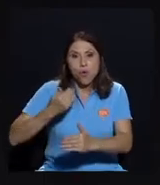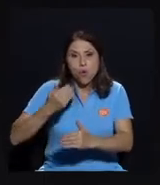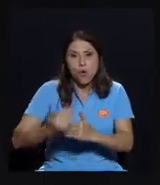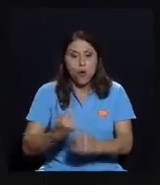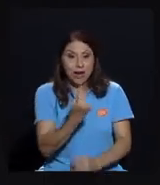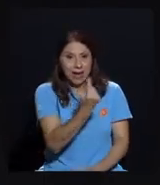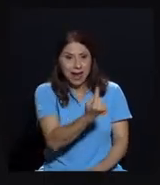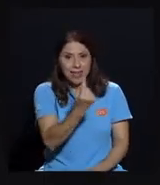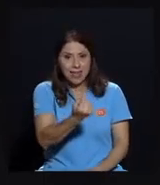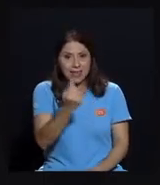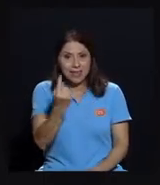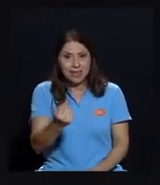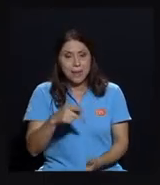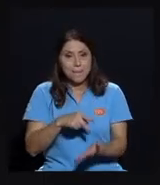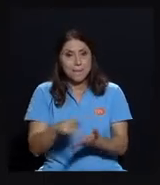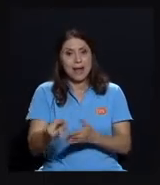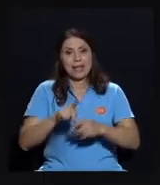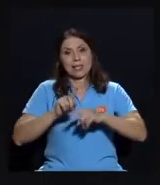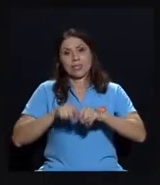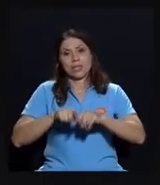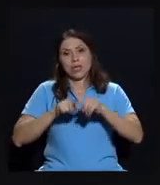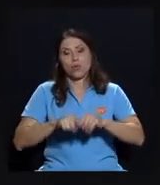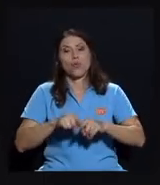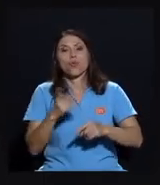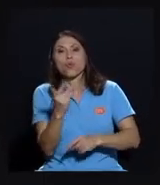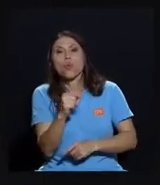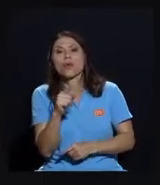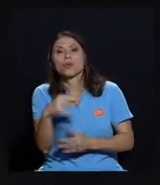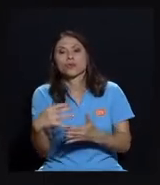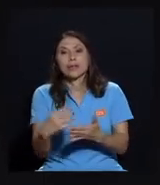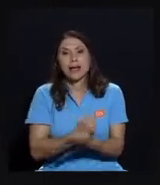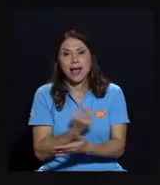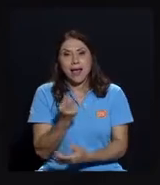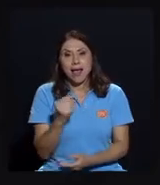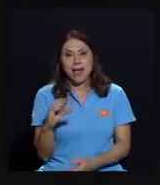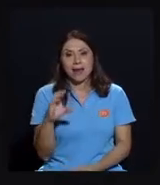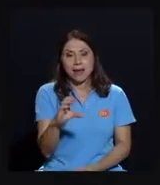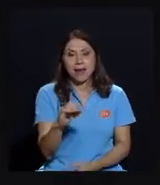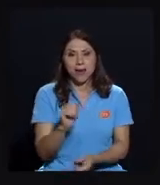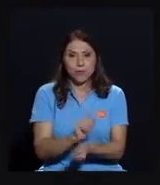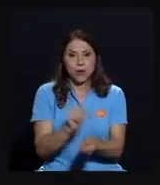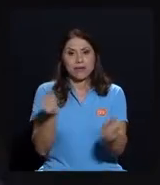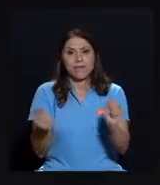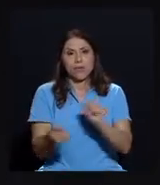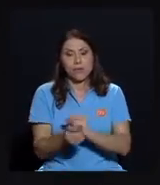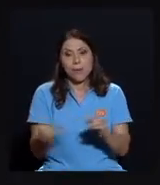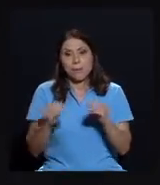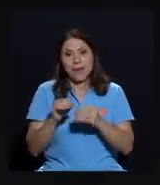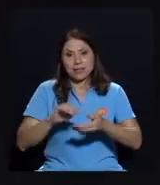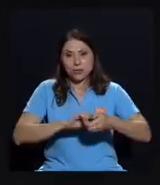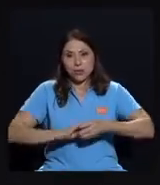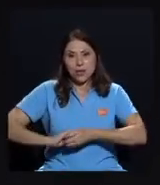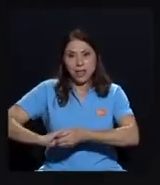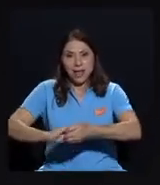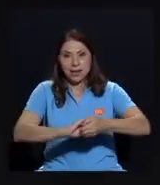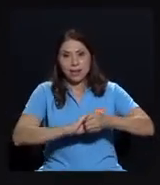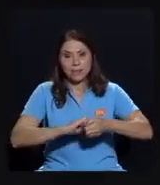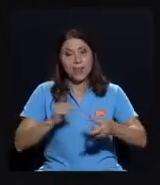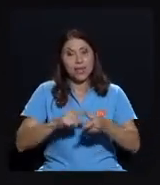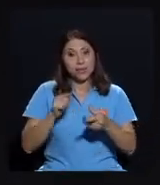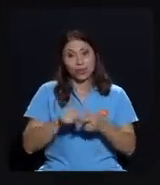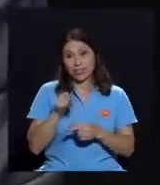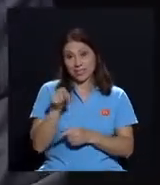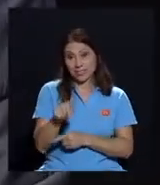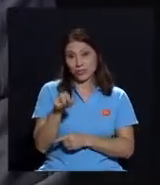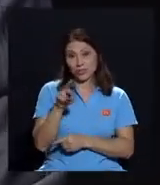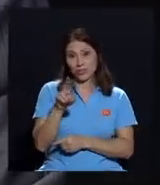nivel de ingresos para que sea una reforma más solidaria desde ese punto de vista creo que si la parte de renta debemos llevarla en esa